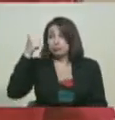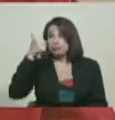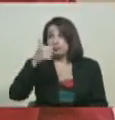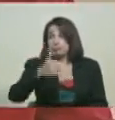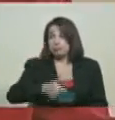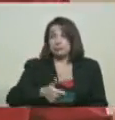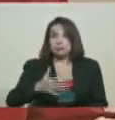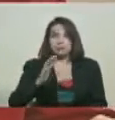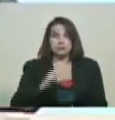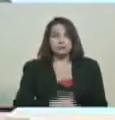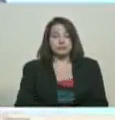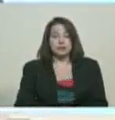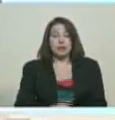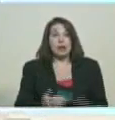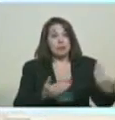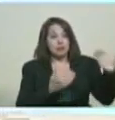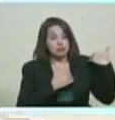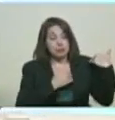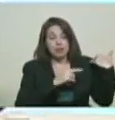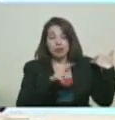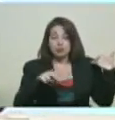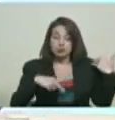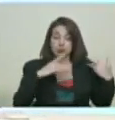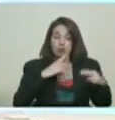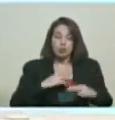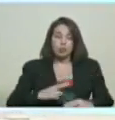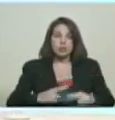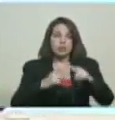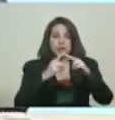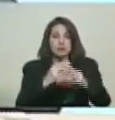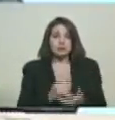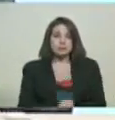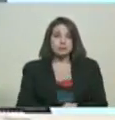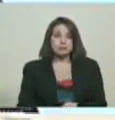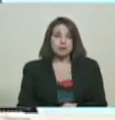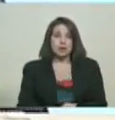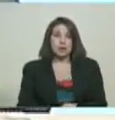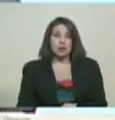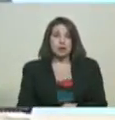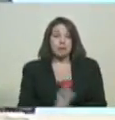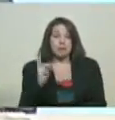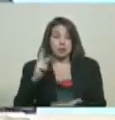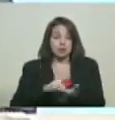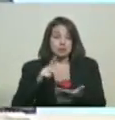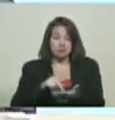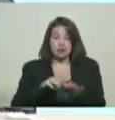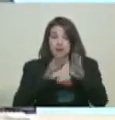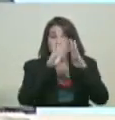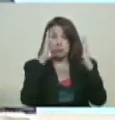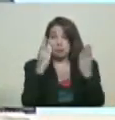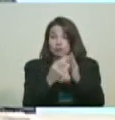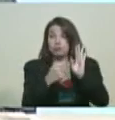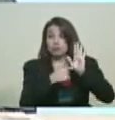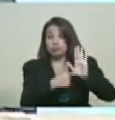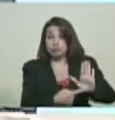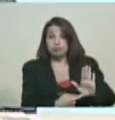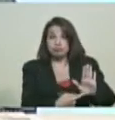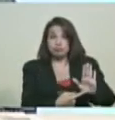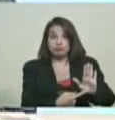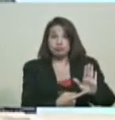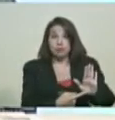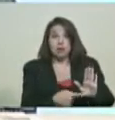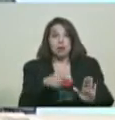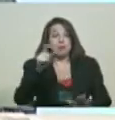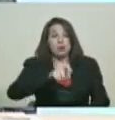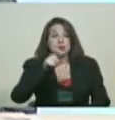si nos tocó a nosotros los humildes jugar las grandes ligas y para jugar las grandes ligas necesitamos un